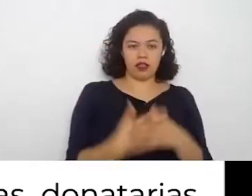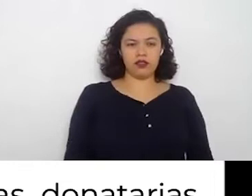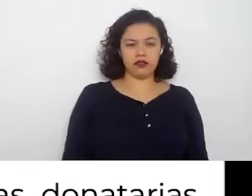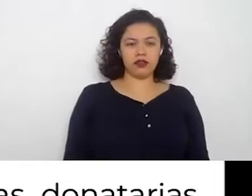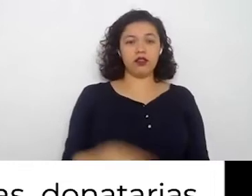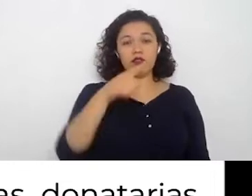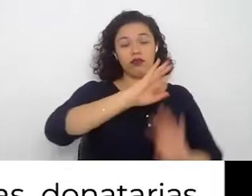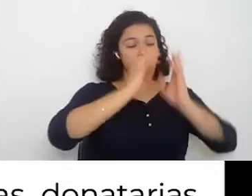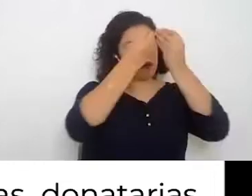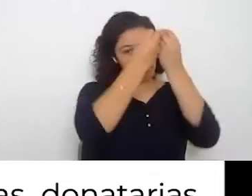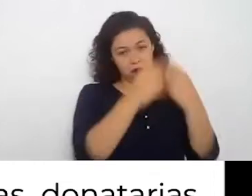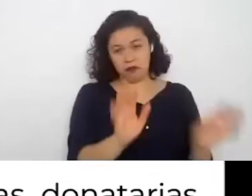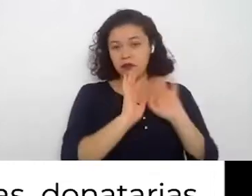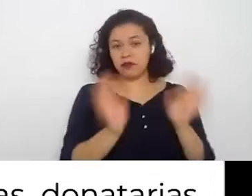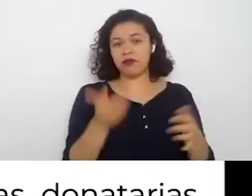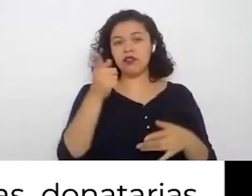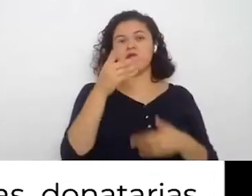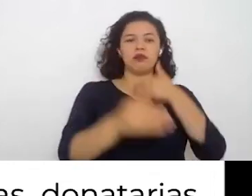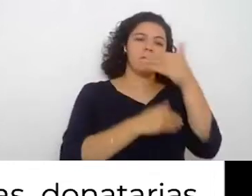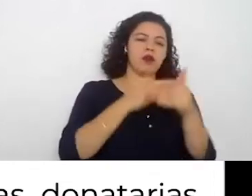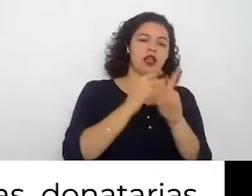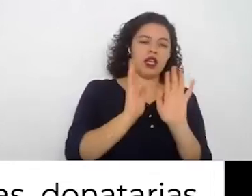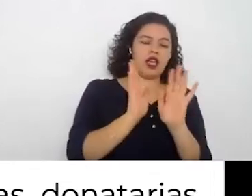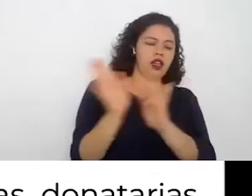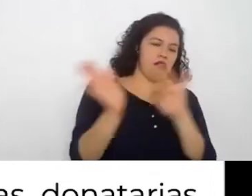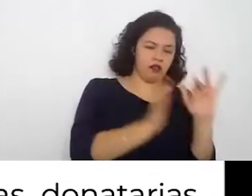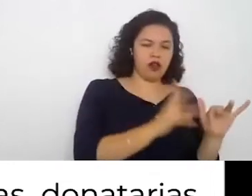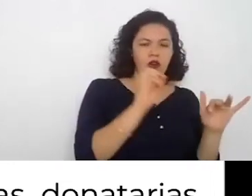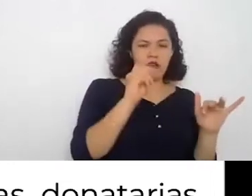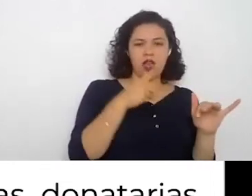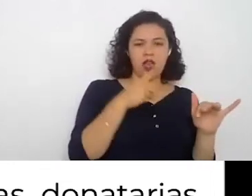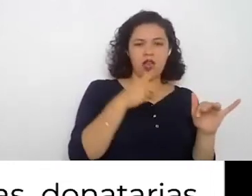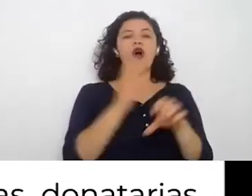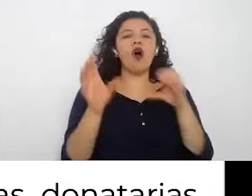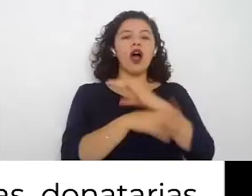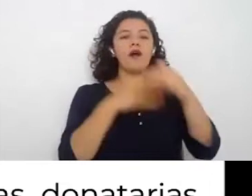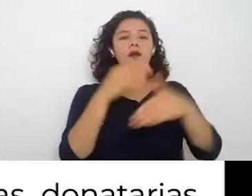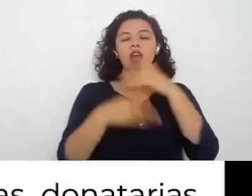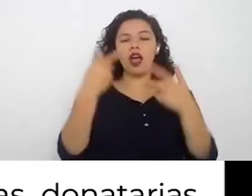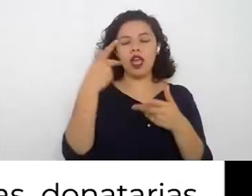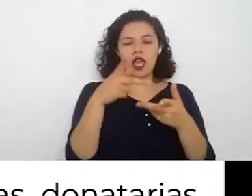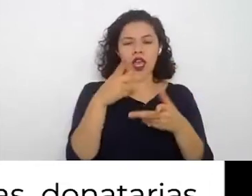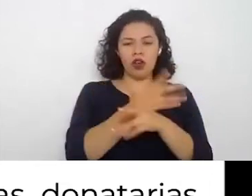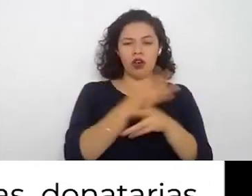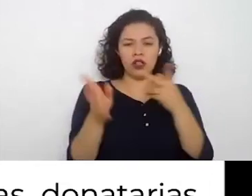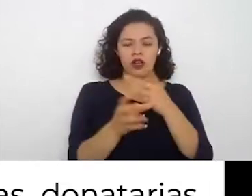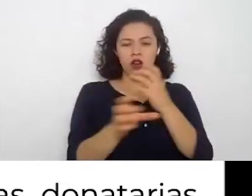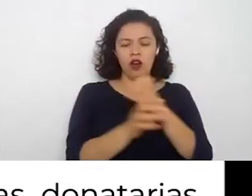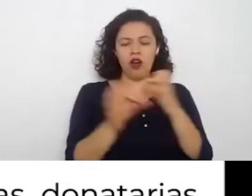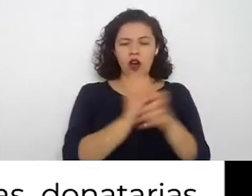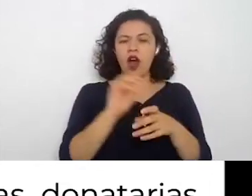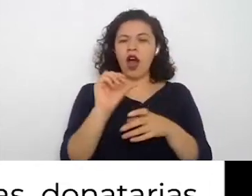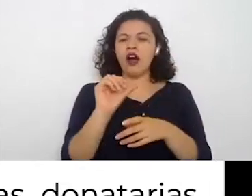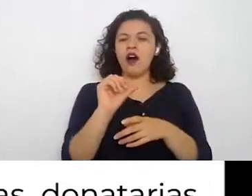perdiste y ya habla de un proceso de que todos los bienes y patrimonios de la organización pasan a otra